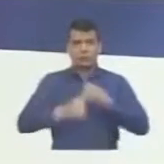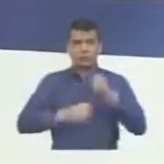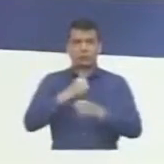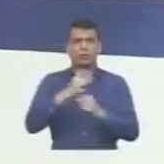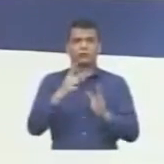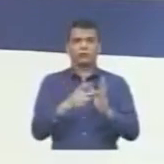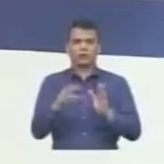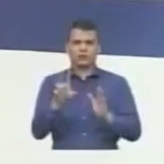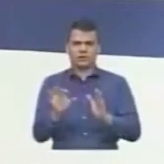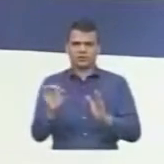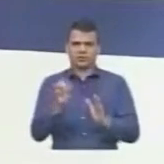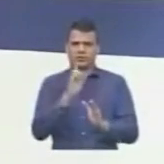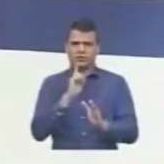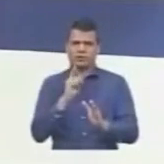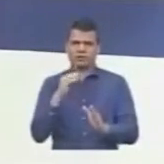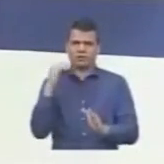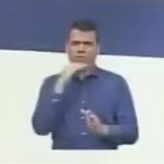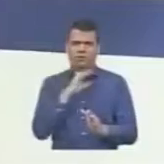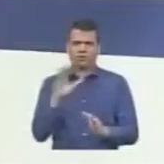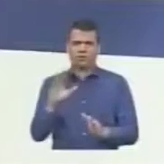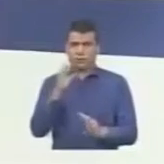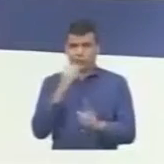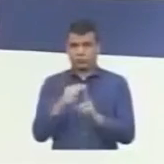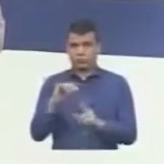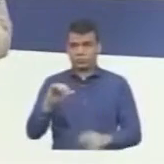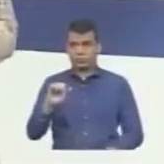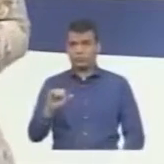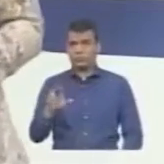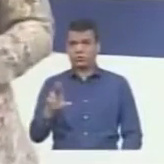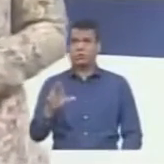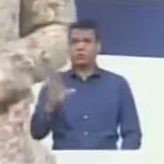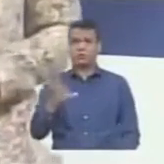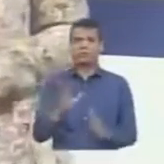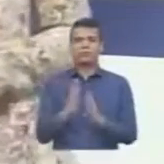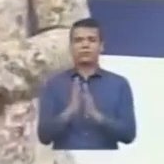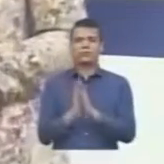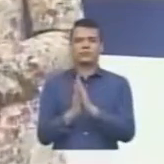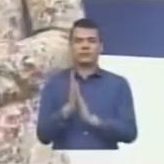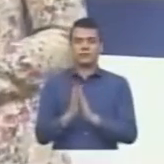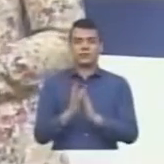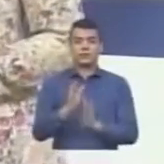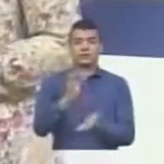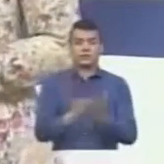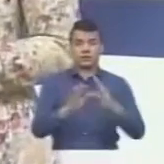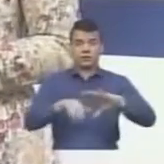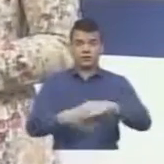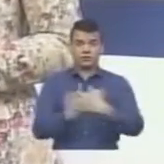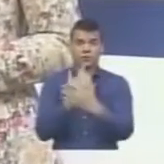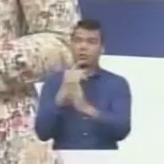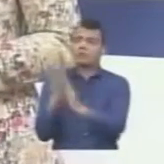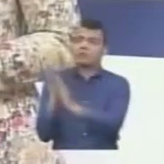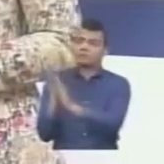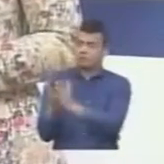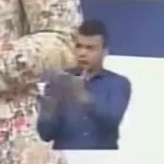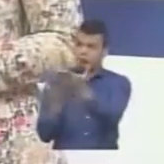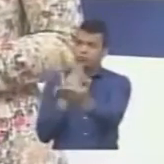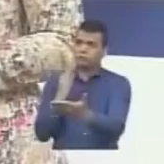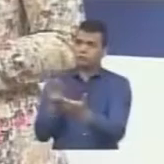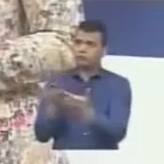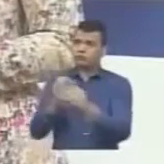2017. No es cierto. Y Yair Díaz, desde el centro de la capital de la República, nos amplía la información. Buenos días y